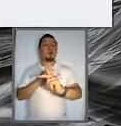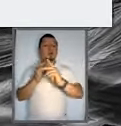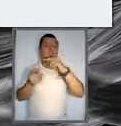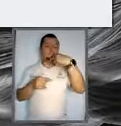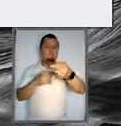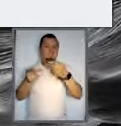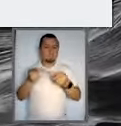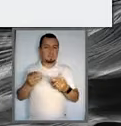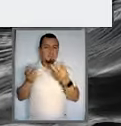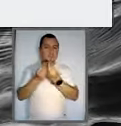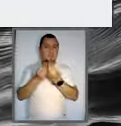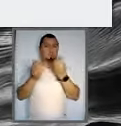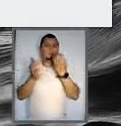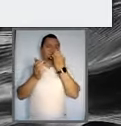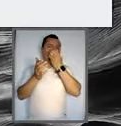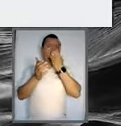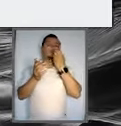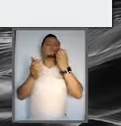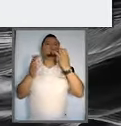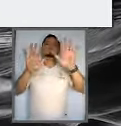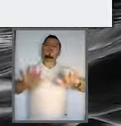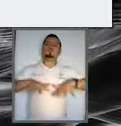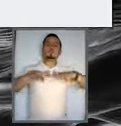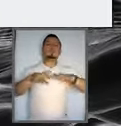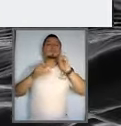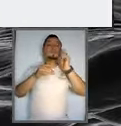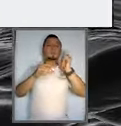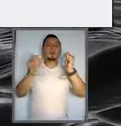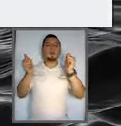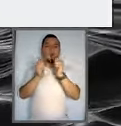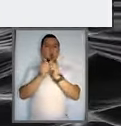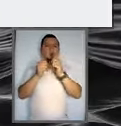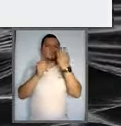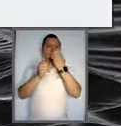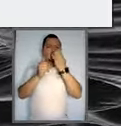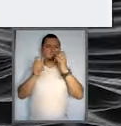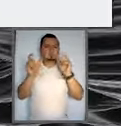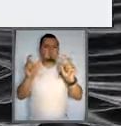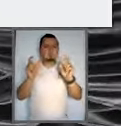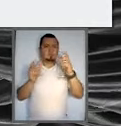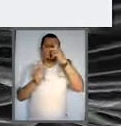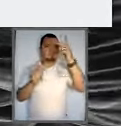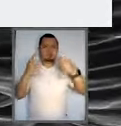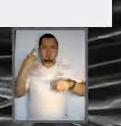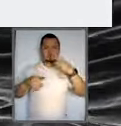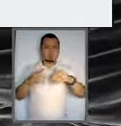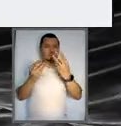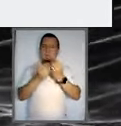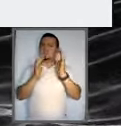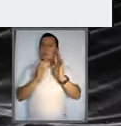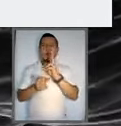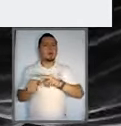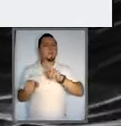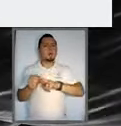escolar a las clases presenciales con todas las medidas sanitarias que correspondan y como nos lo marquen las autoridades y los